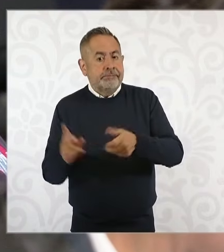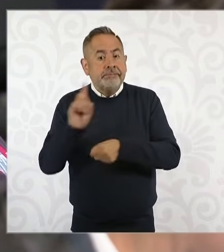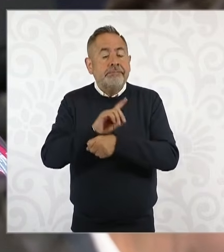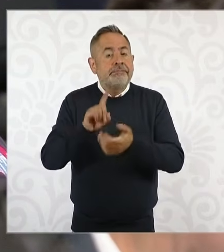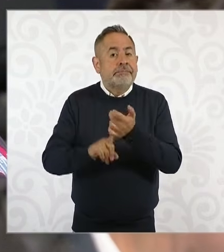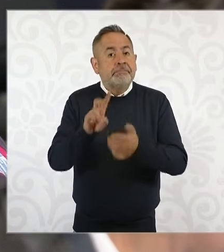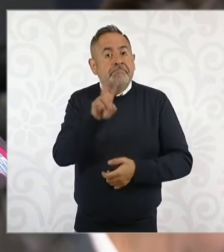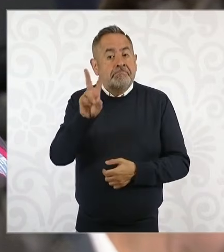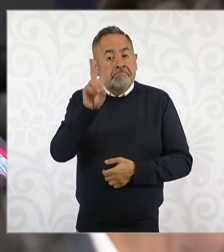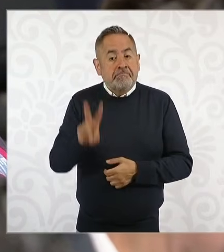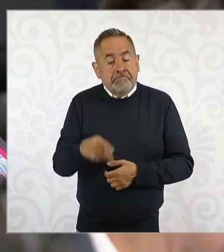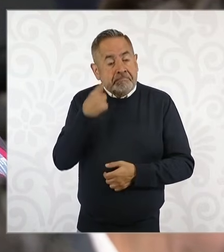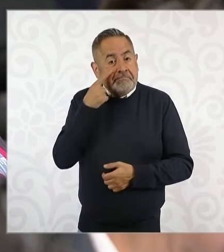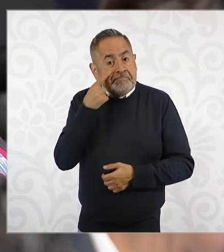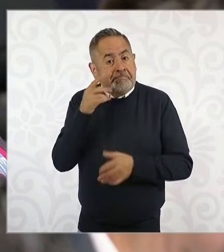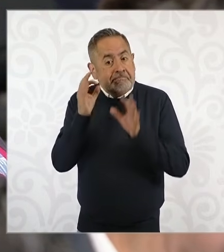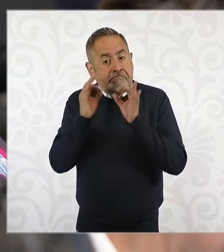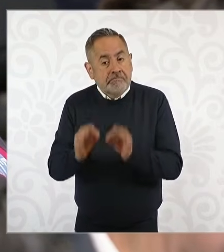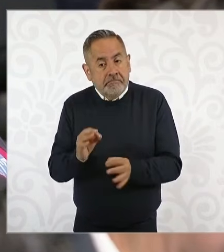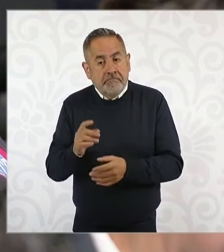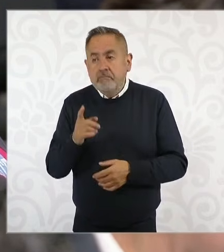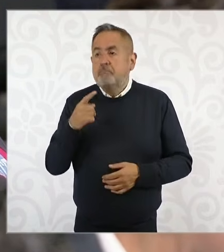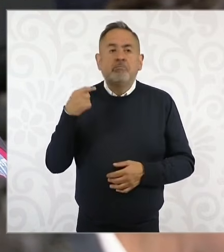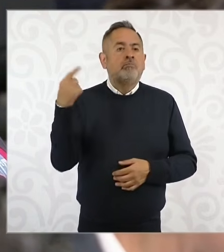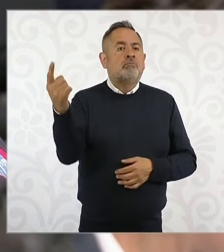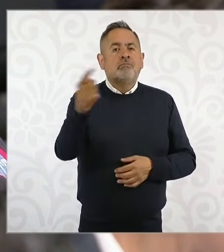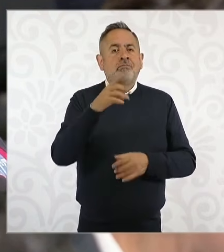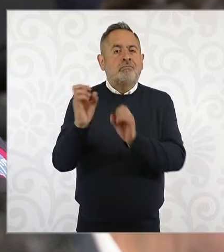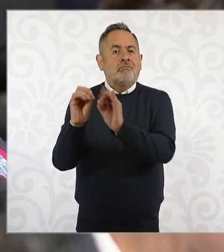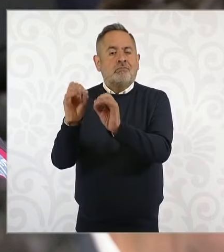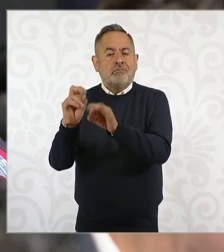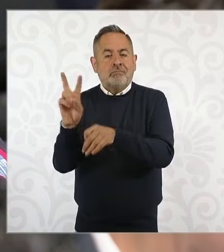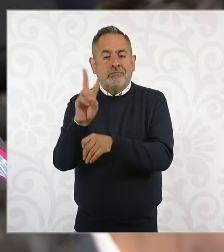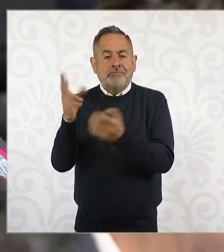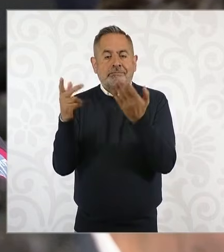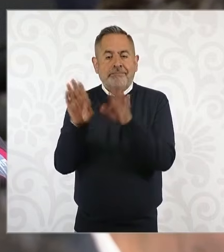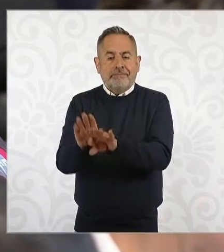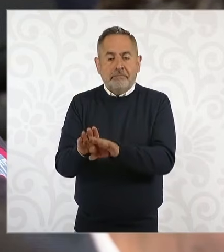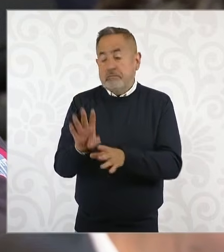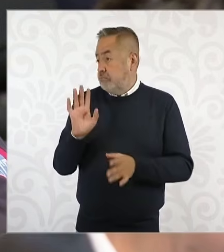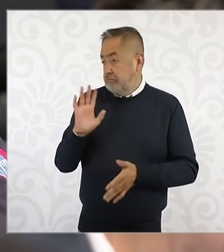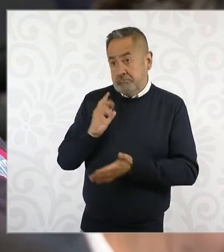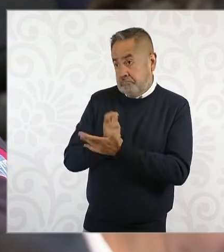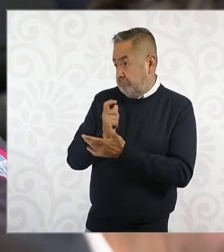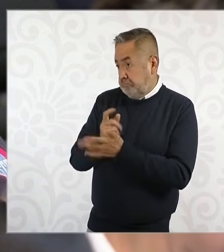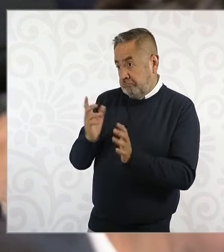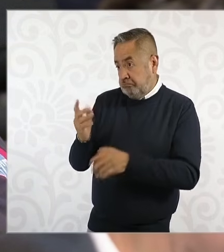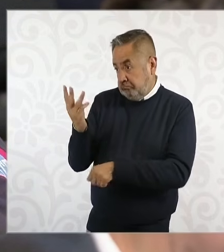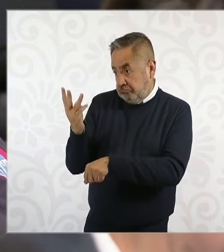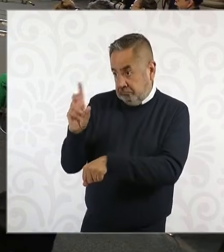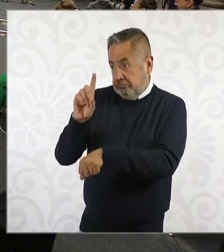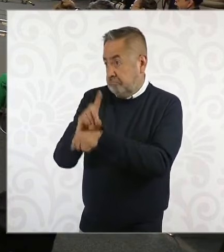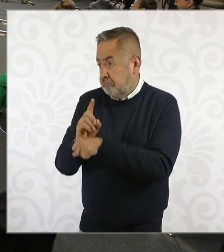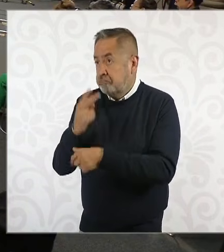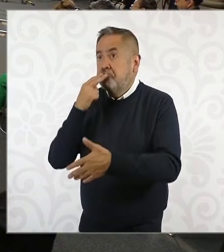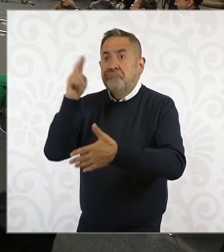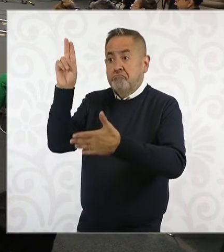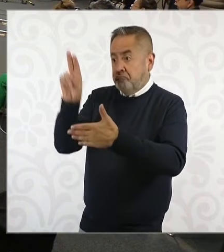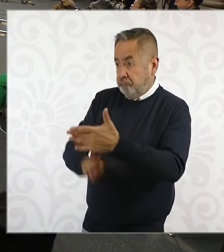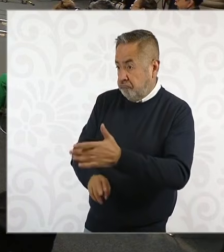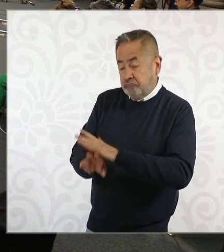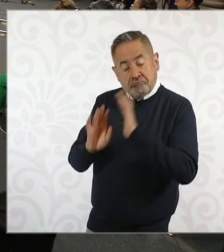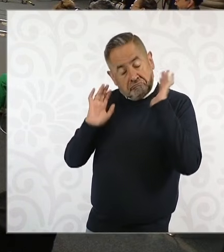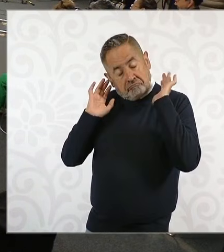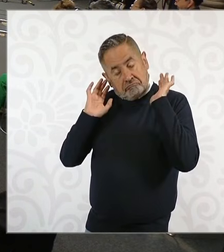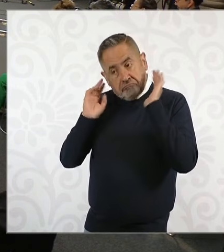viernes y como la burocracia pues no opera en fines de semana, usan esto como presión, pues 3 días o más de gasolineras